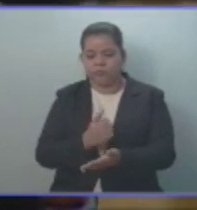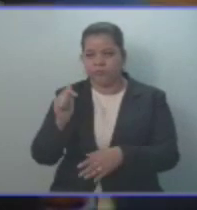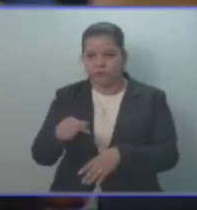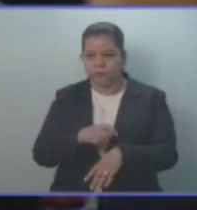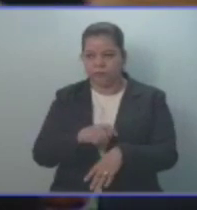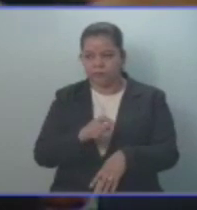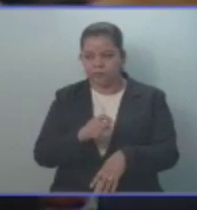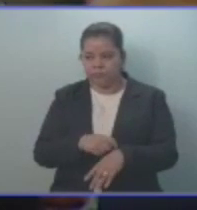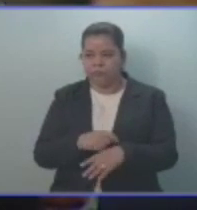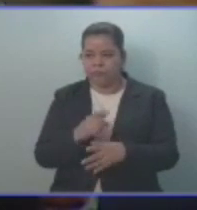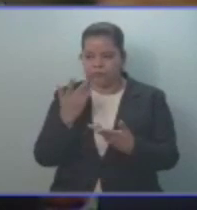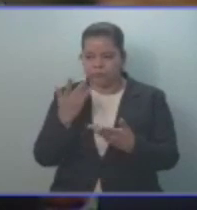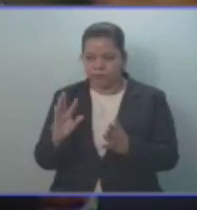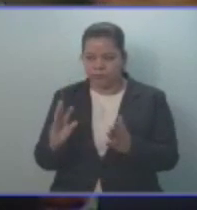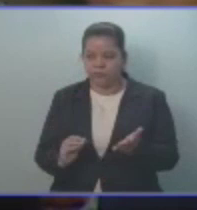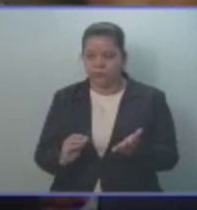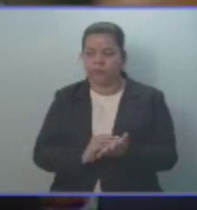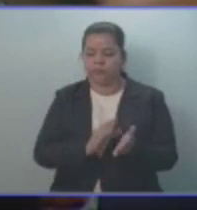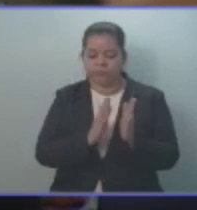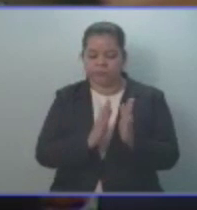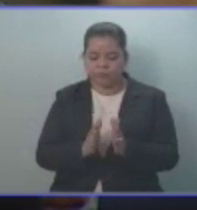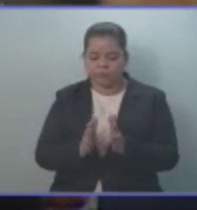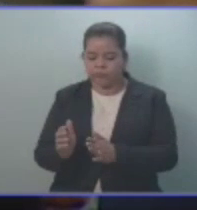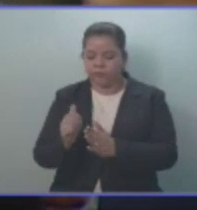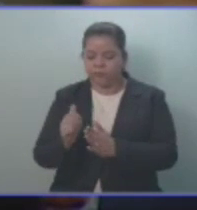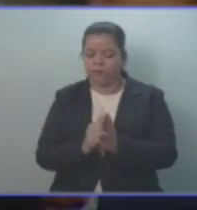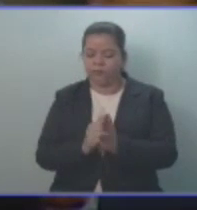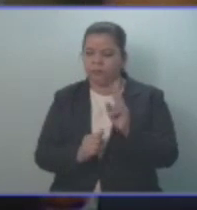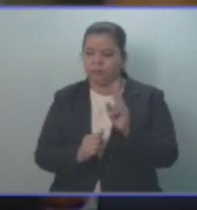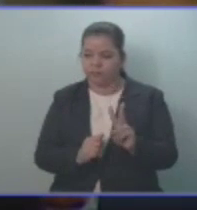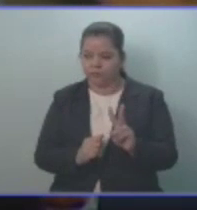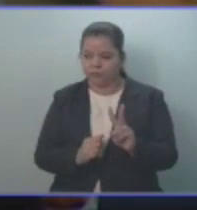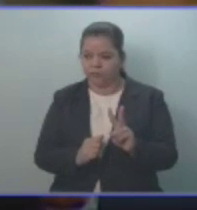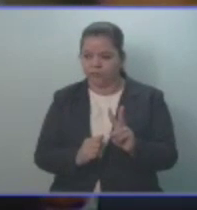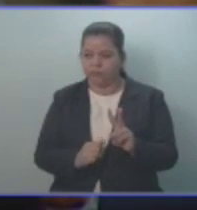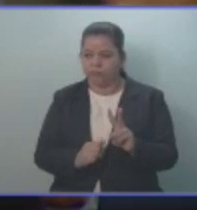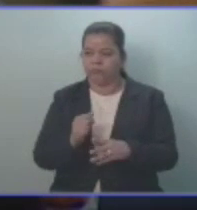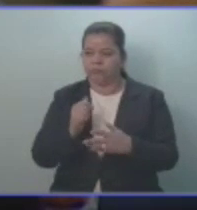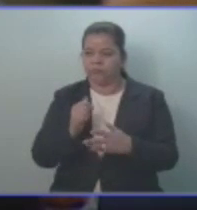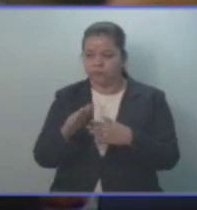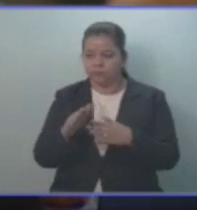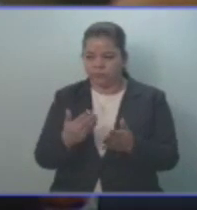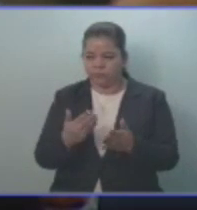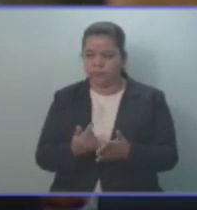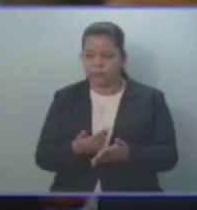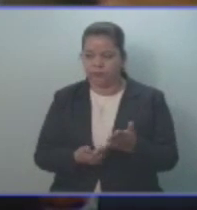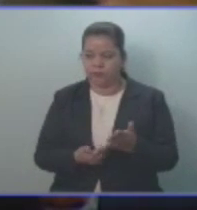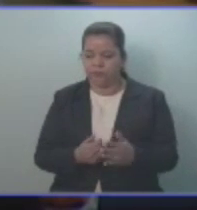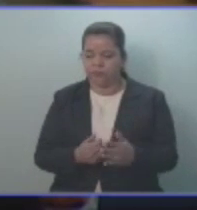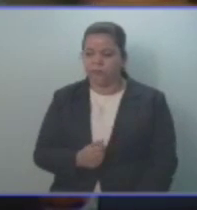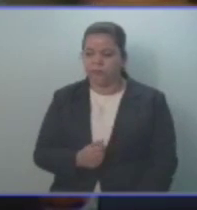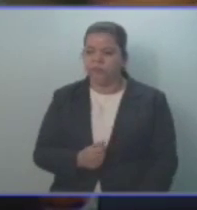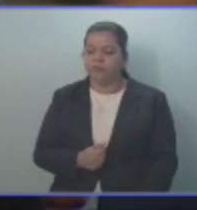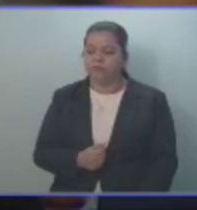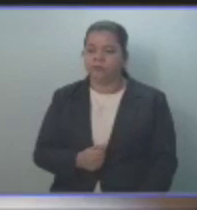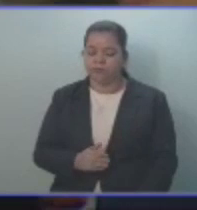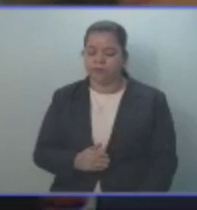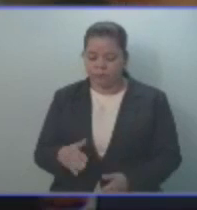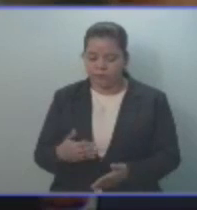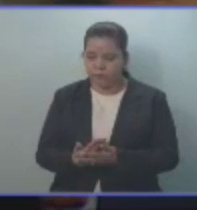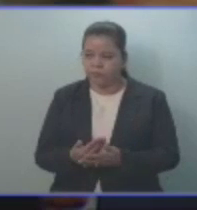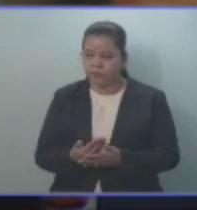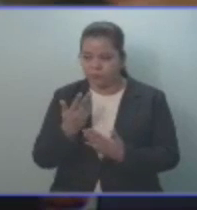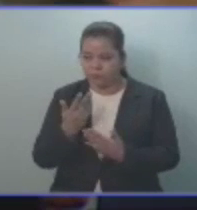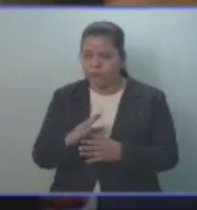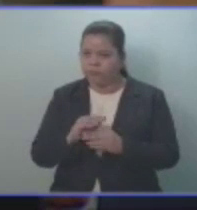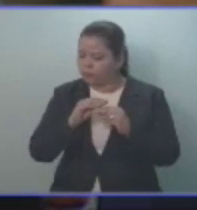encuentran descritos en las categorías del artículo 2 de la Convención. Estas reservas se